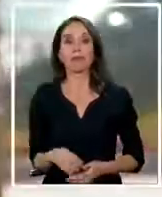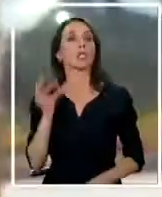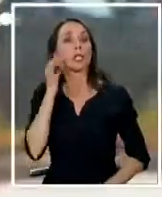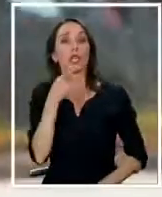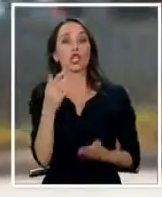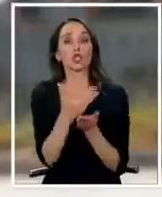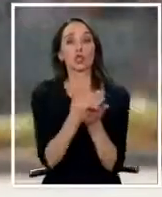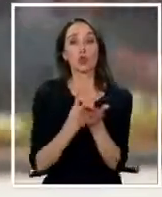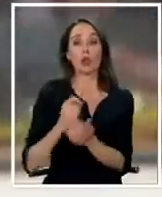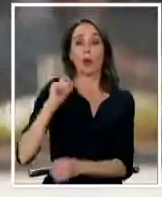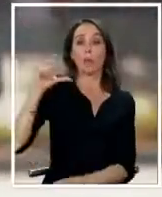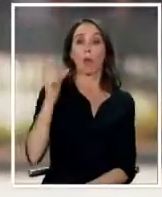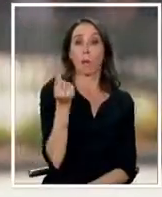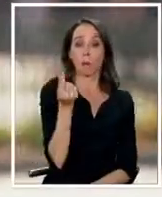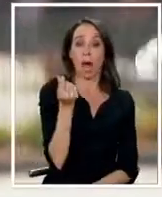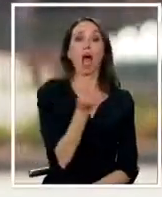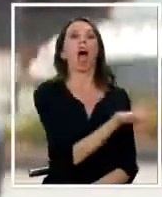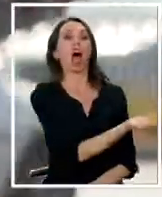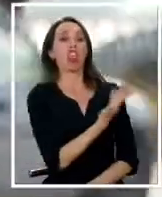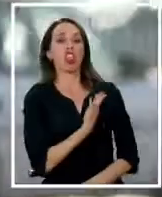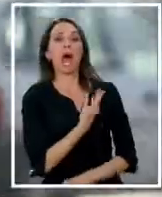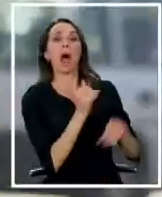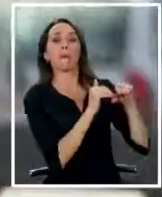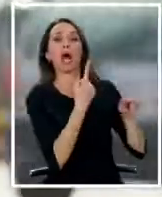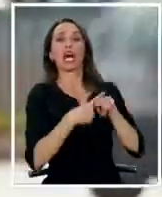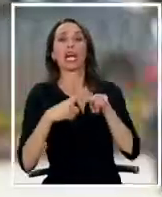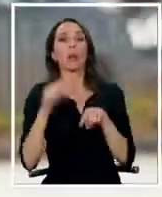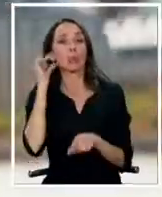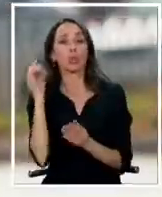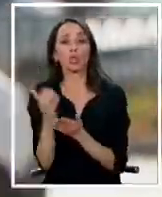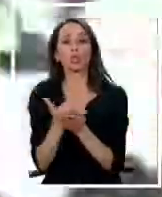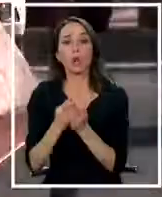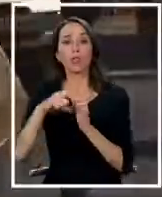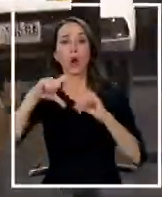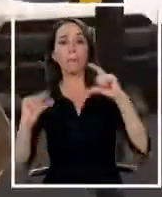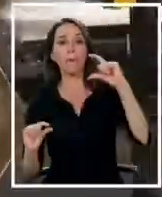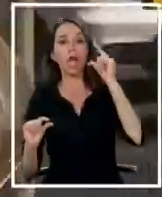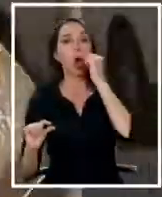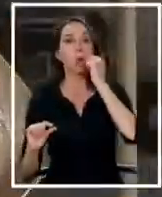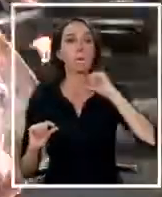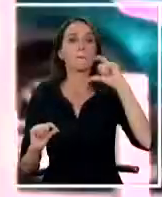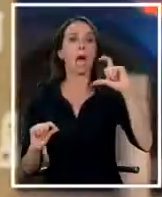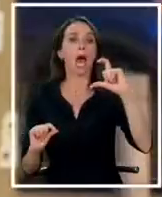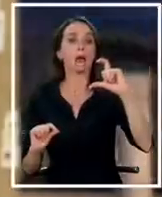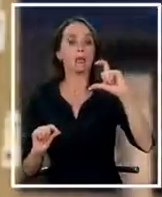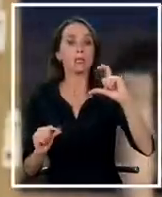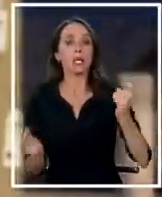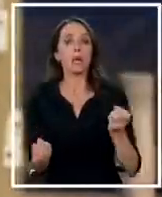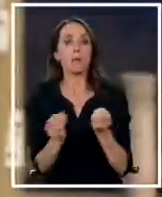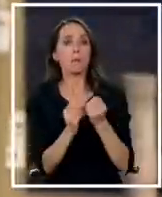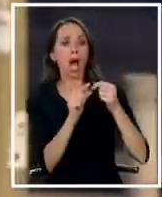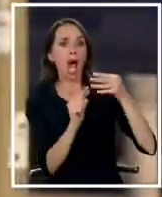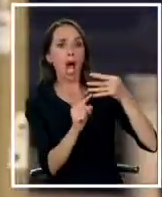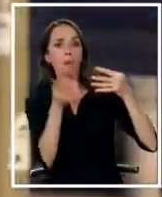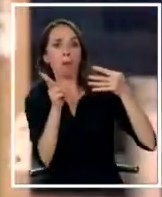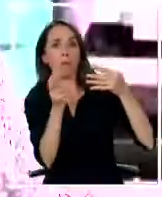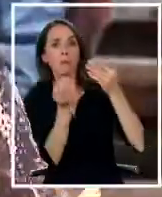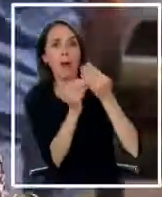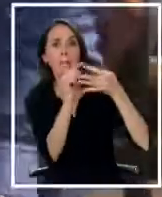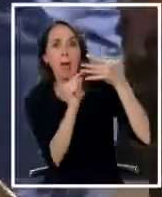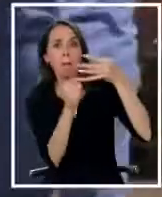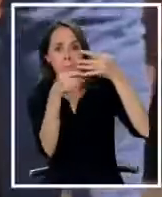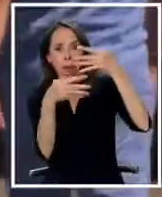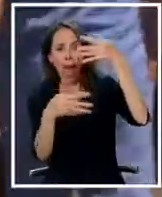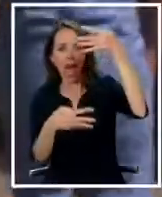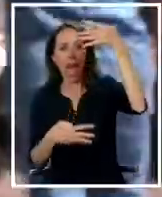si tenías un sueldo alto, obviamente que te van a otorgar el crédito, pero las mujeres no ganamos lo mismo que ganan los hombres. Sí, hay más restricciones, piden más